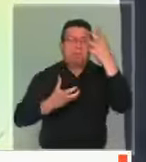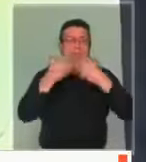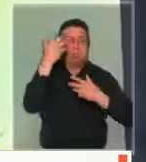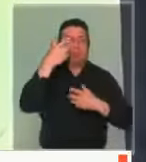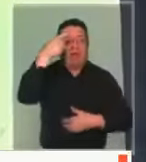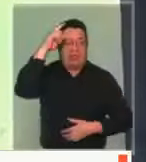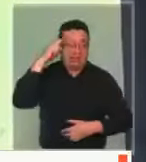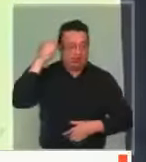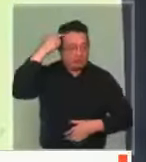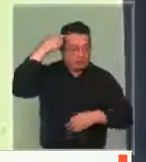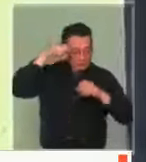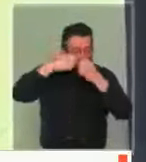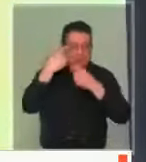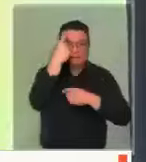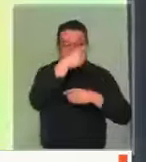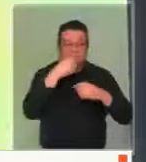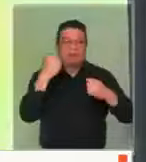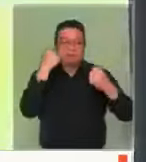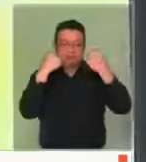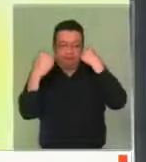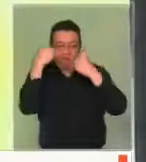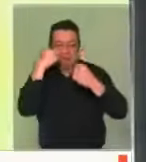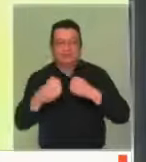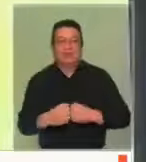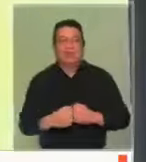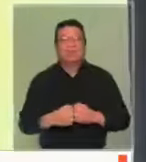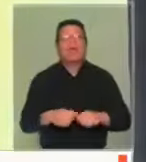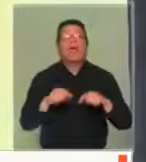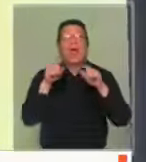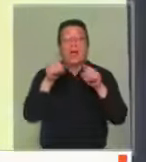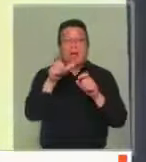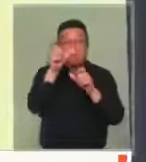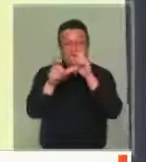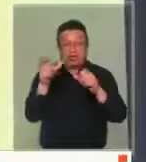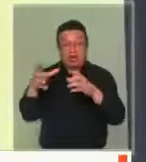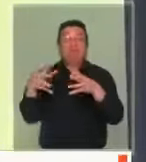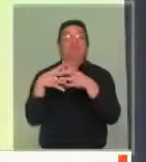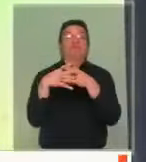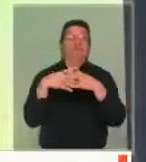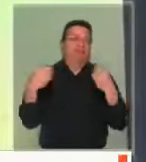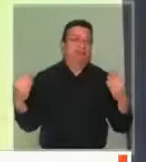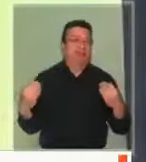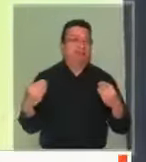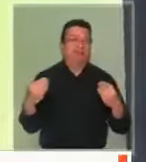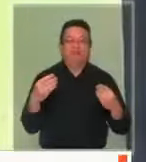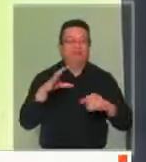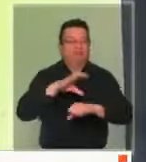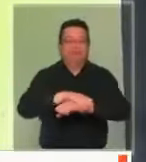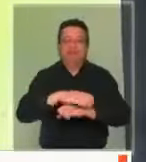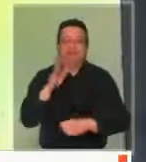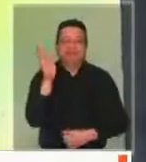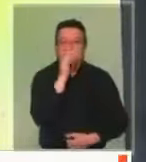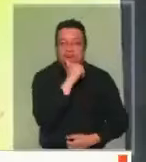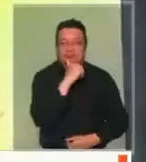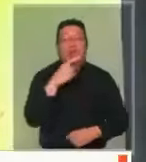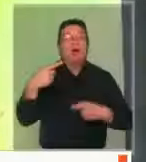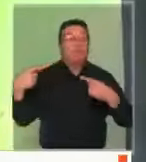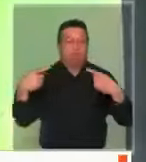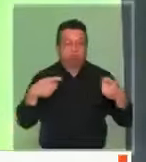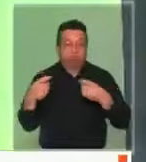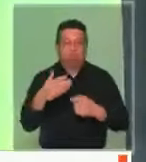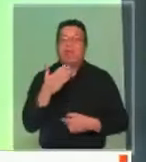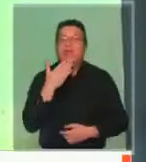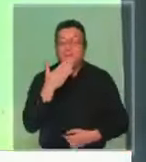en su cabeza y en su rostro. De los delincuentes todavía no hay ninguna noticia, en una huida que hasta tuvo balacera incluida.